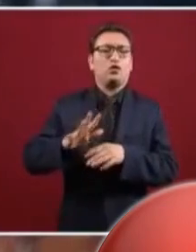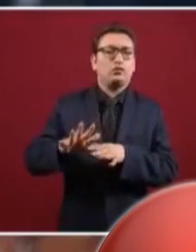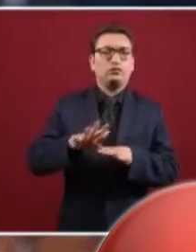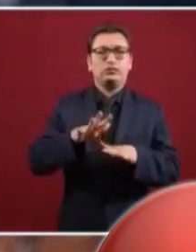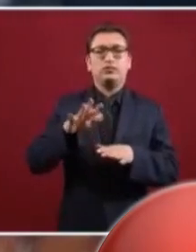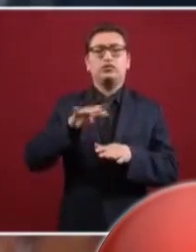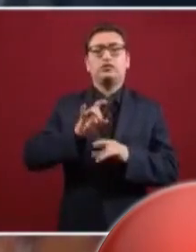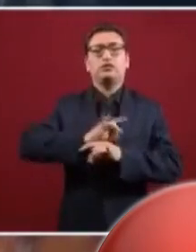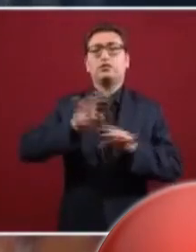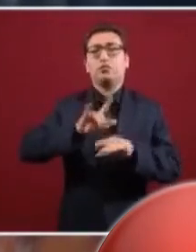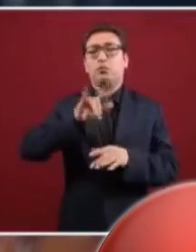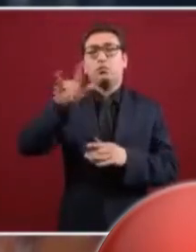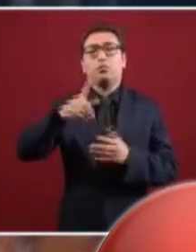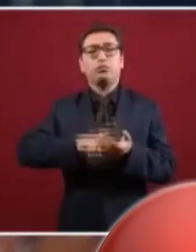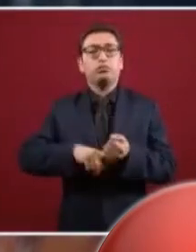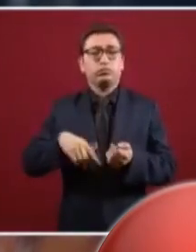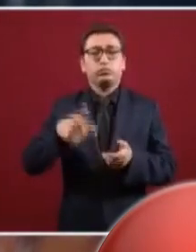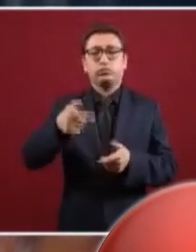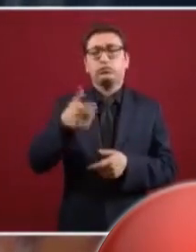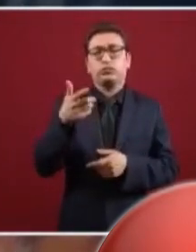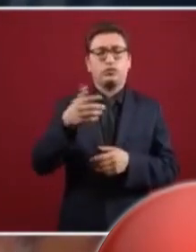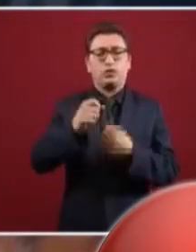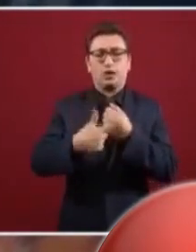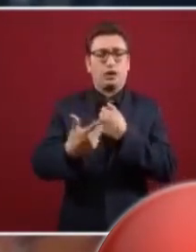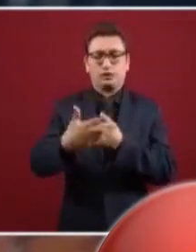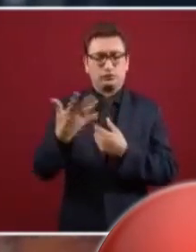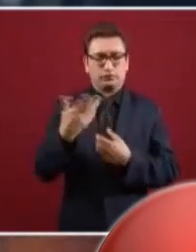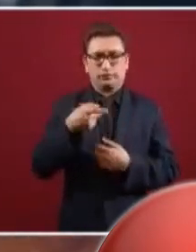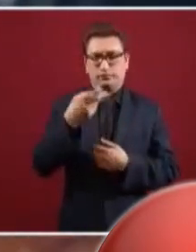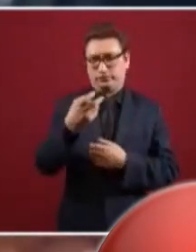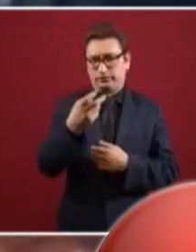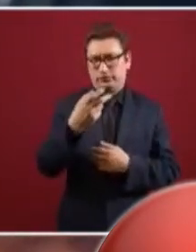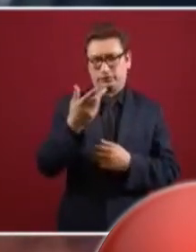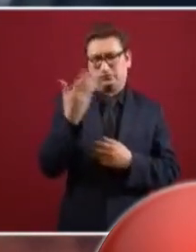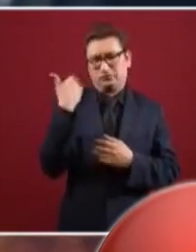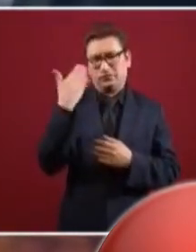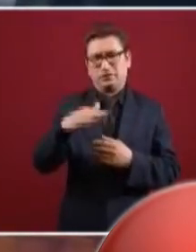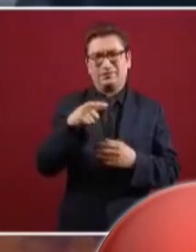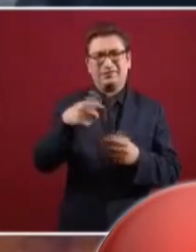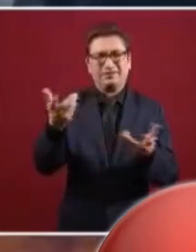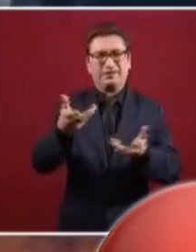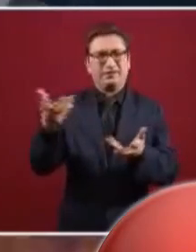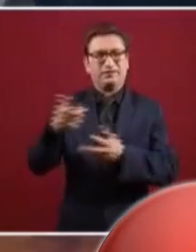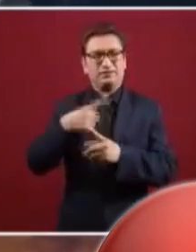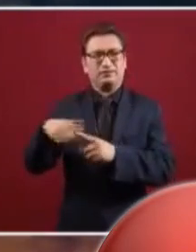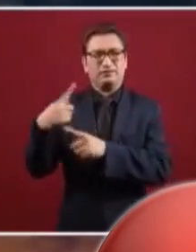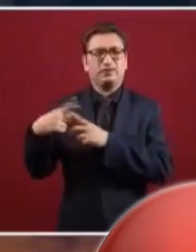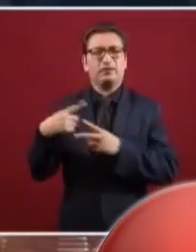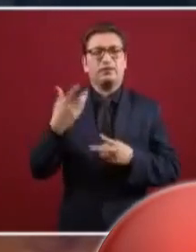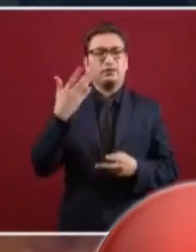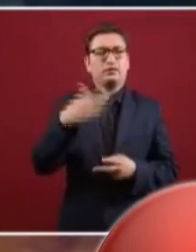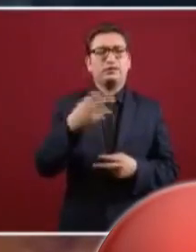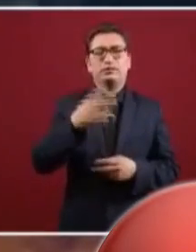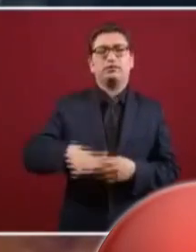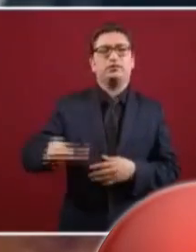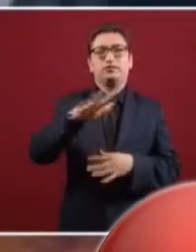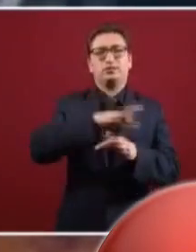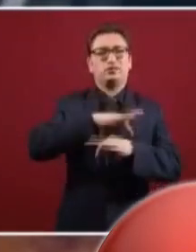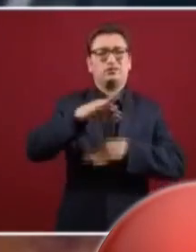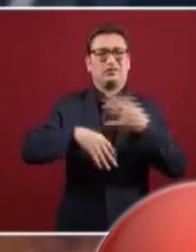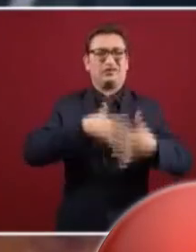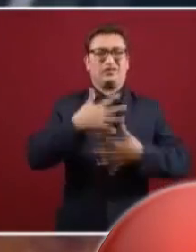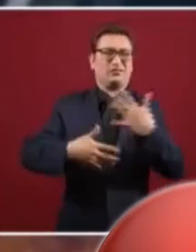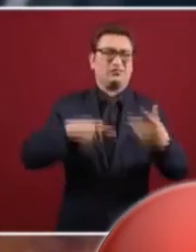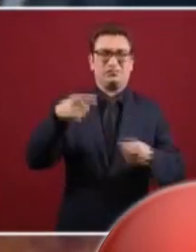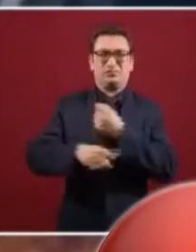horas después. Coincidentemente, después de todos estos actos, se detona este estallido de